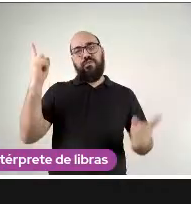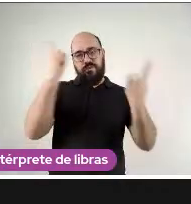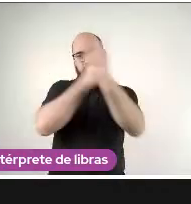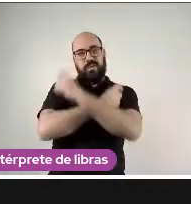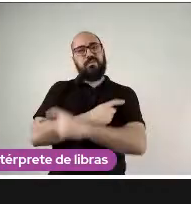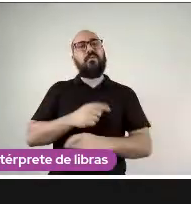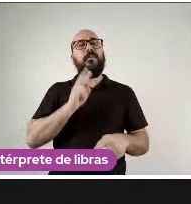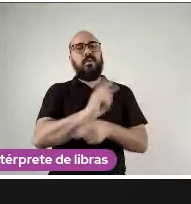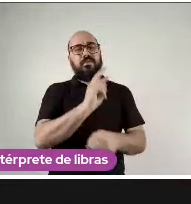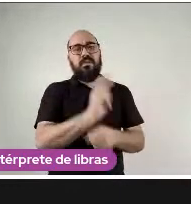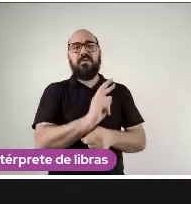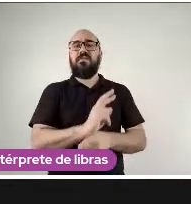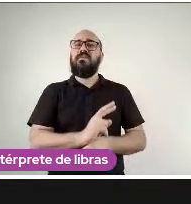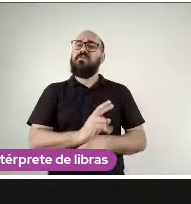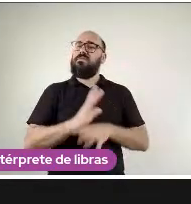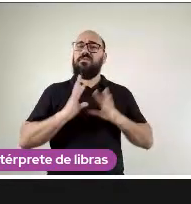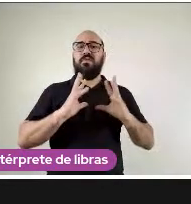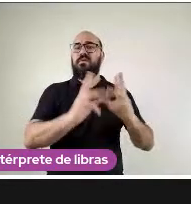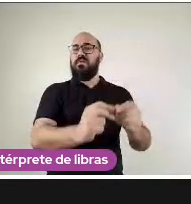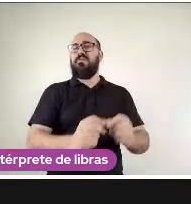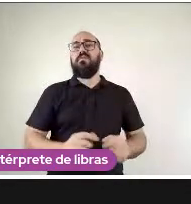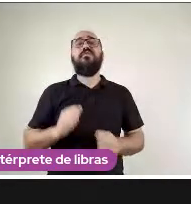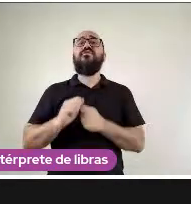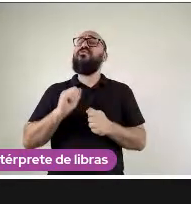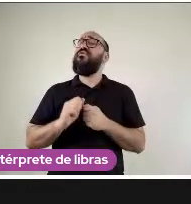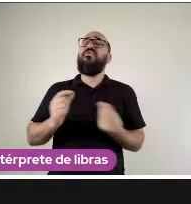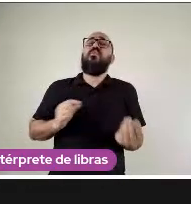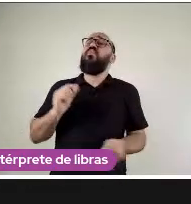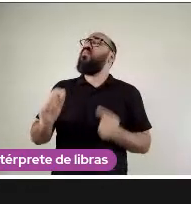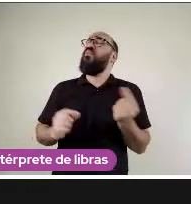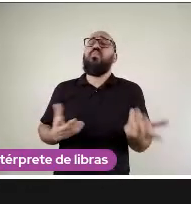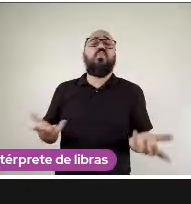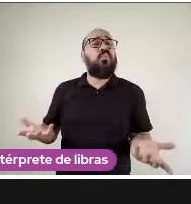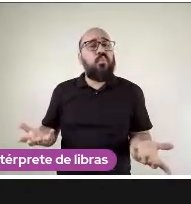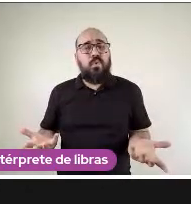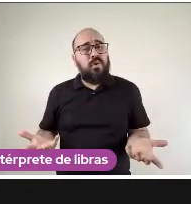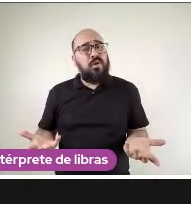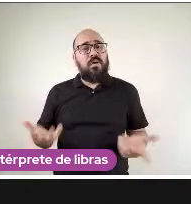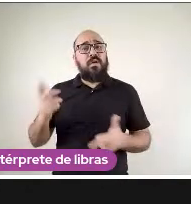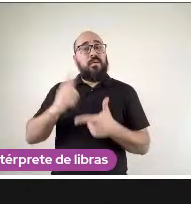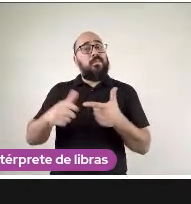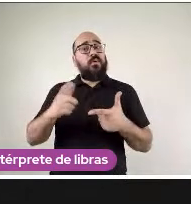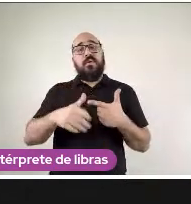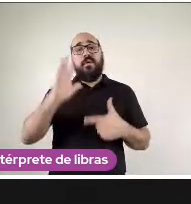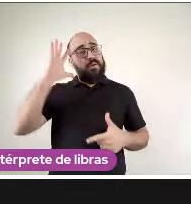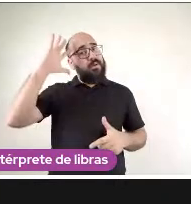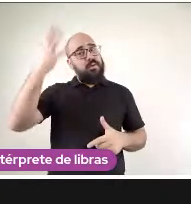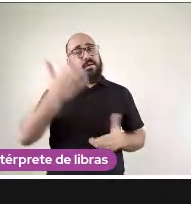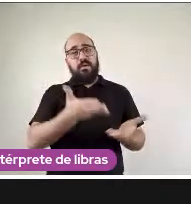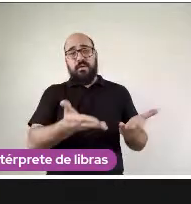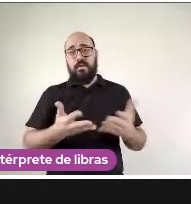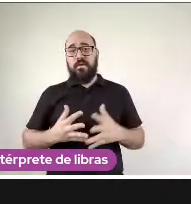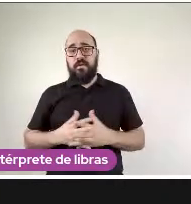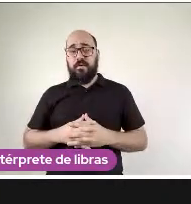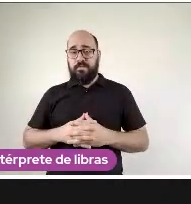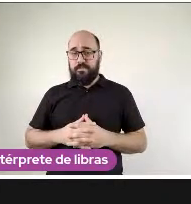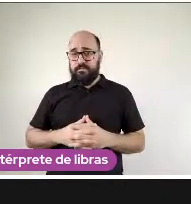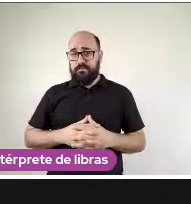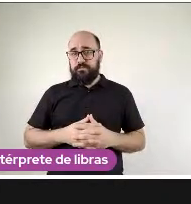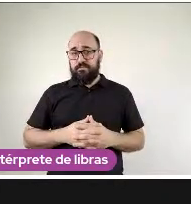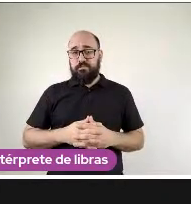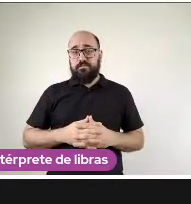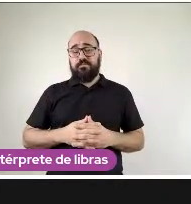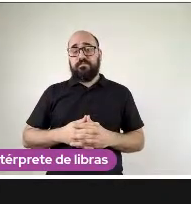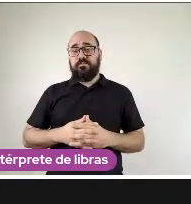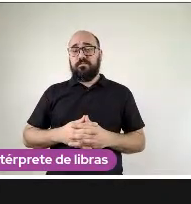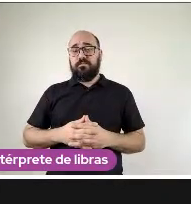sostenible. No pensar que solamente es un problema medioambiental, sino que es un problema que nos va a perjudicar a todos a nivel de la calidad de vida,